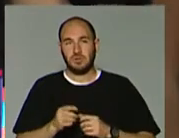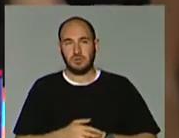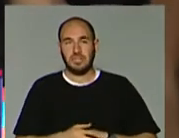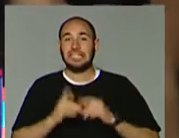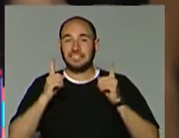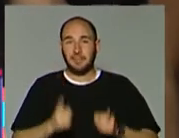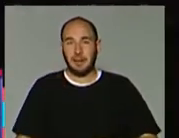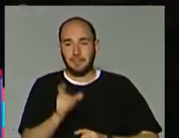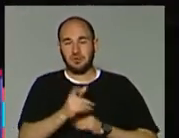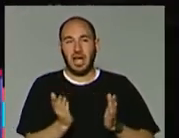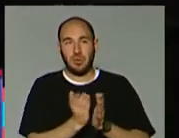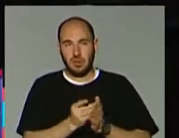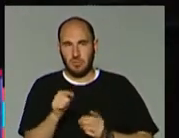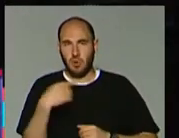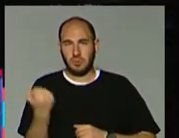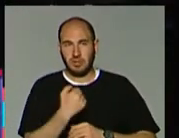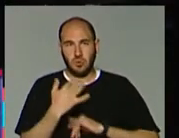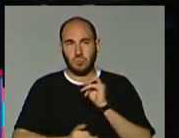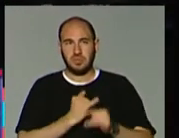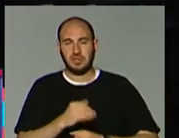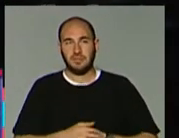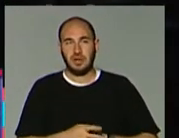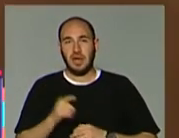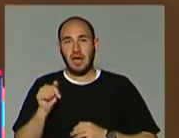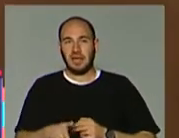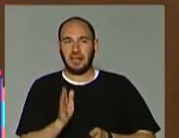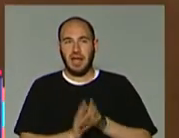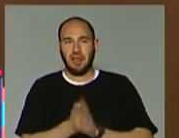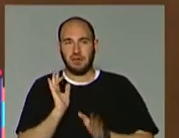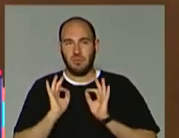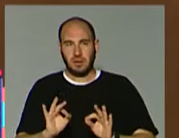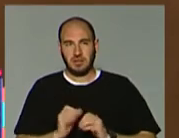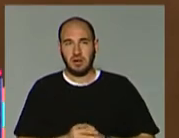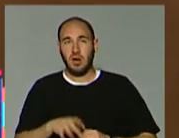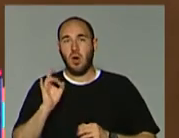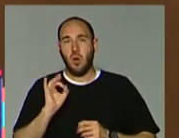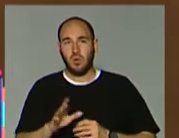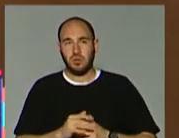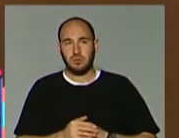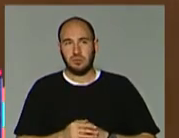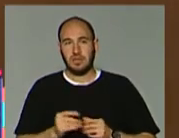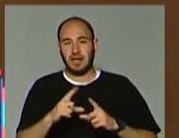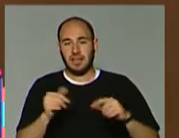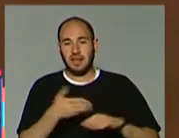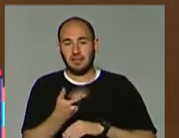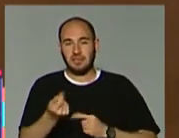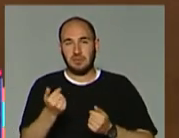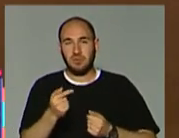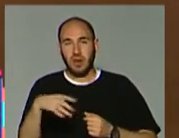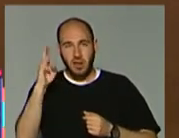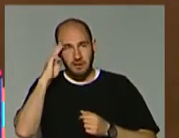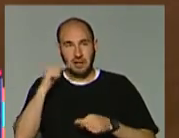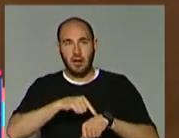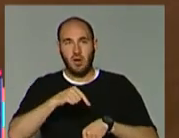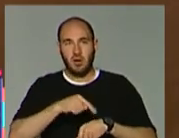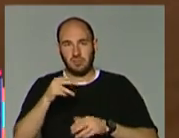y para los estudiantes, y esto es muy importante y quiero destacarlo, es totalmente gratuita. Simplemente tienen que retirar su entrada de la boletería de la nave en los